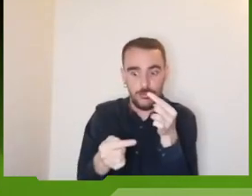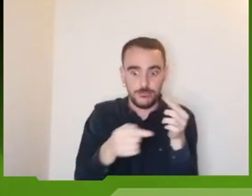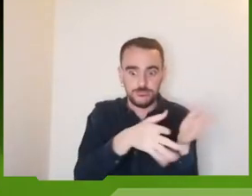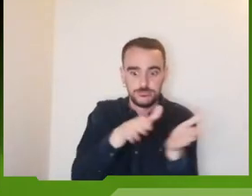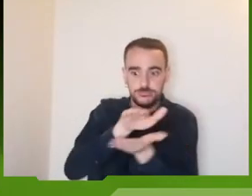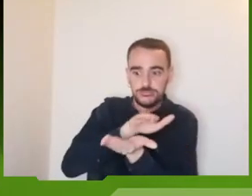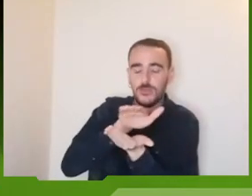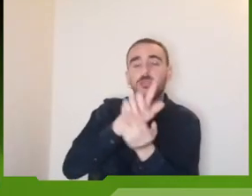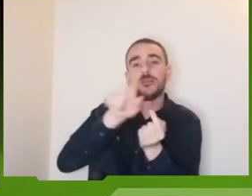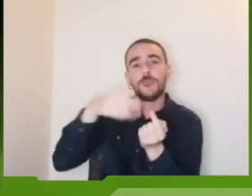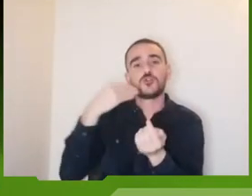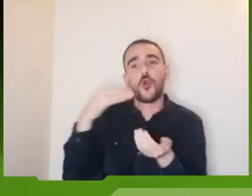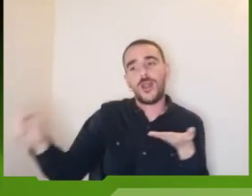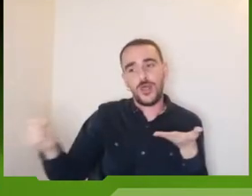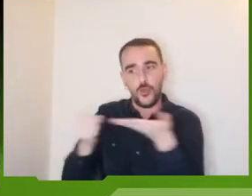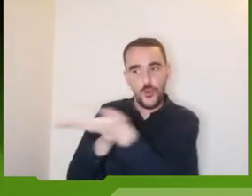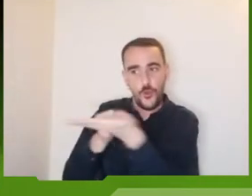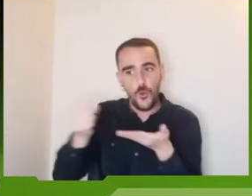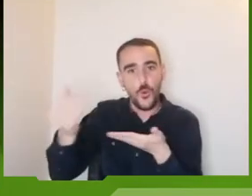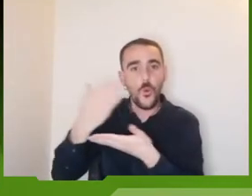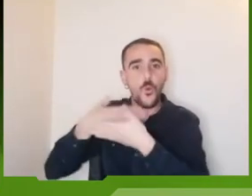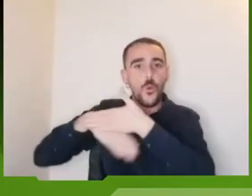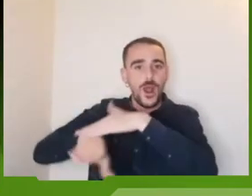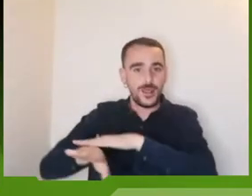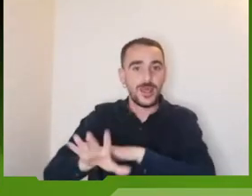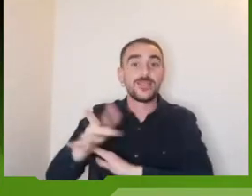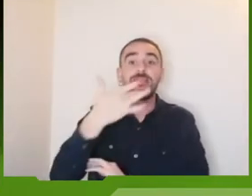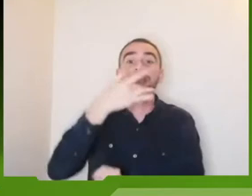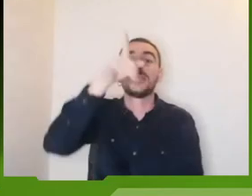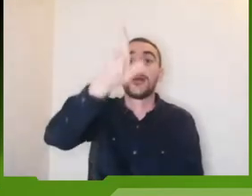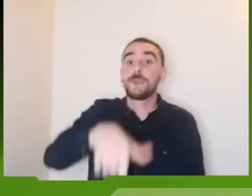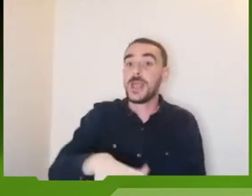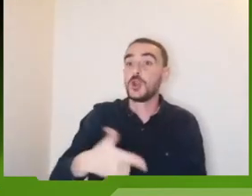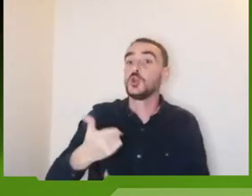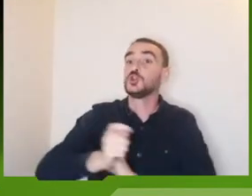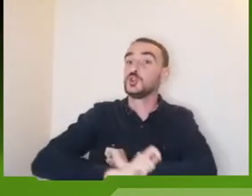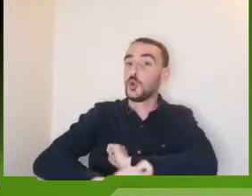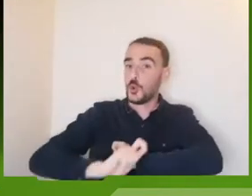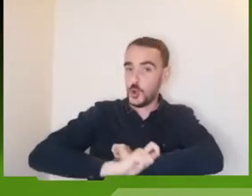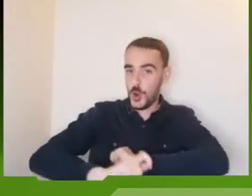congelador. Truco para guardarlas en el congelador.